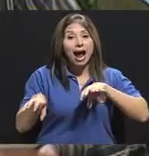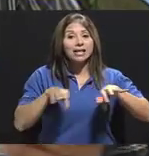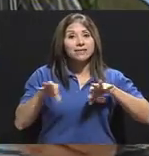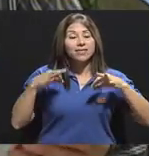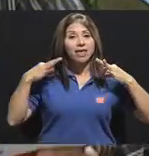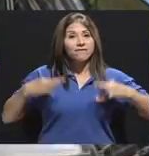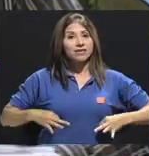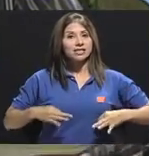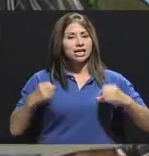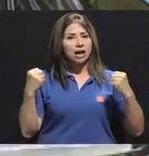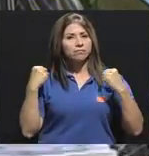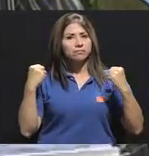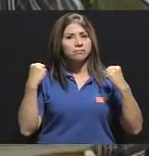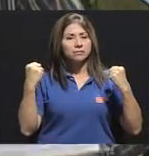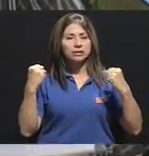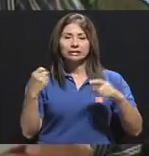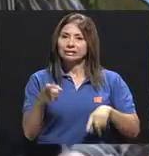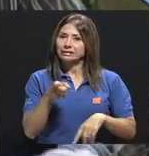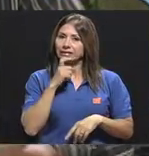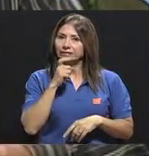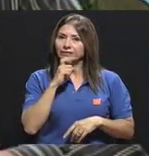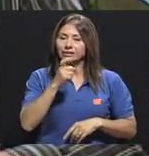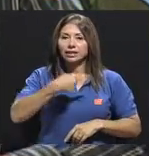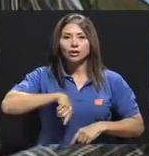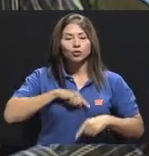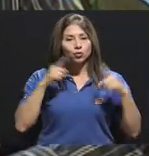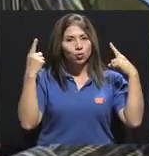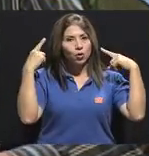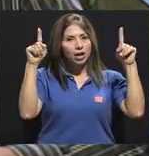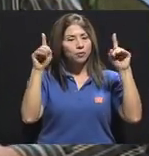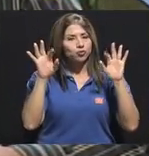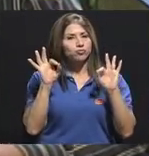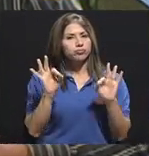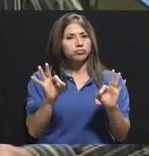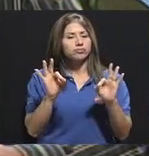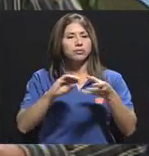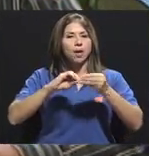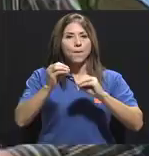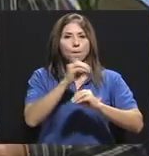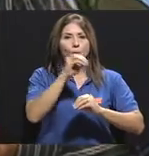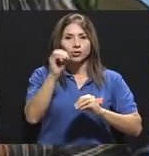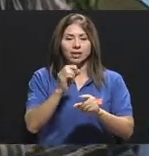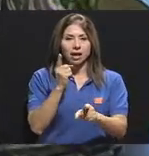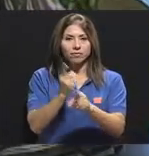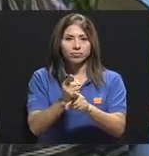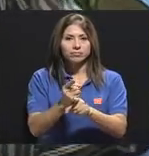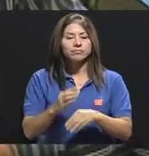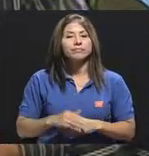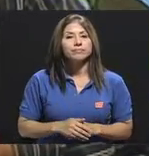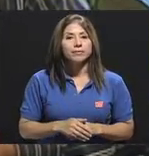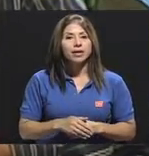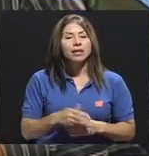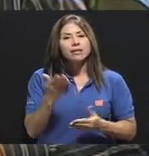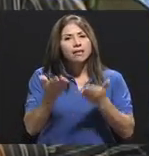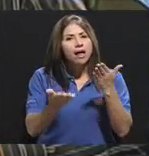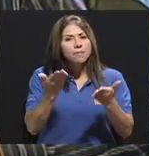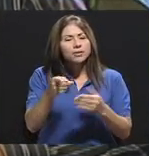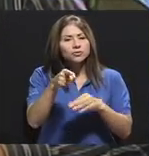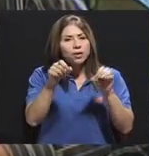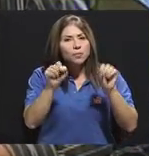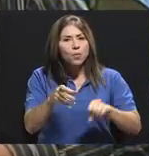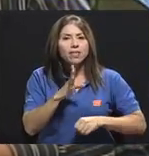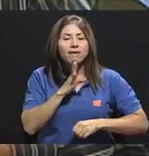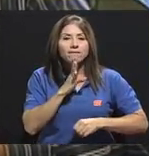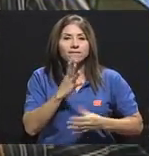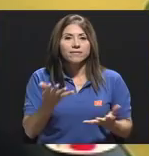pues difícilmente vamos a lograr llegar a esas en las cifras de colesterol triios tal vez si nos Comenta un poco y nos